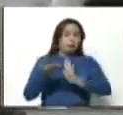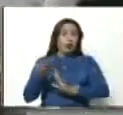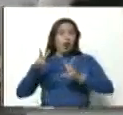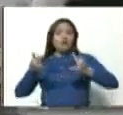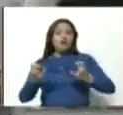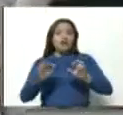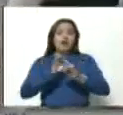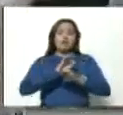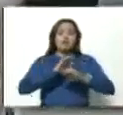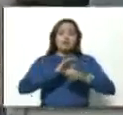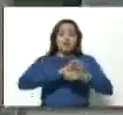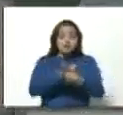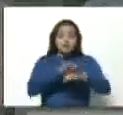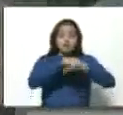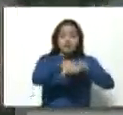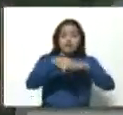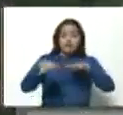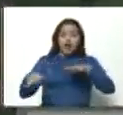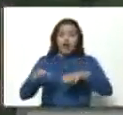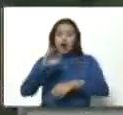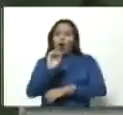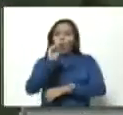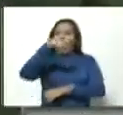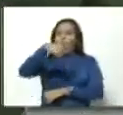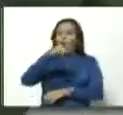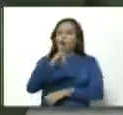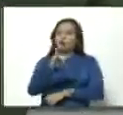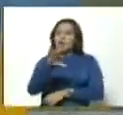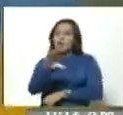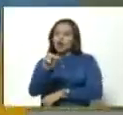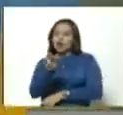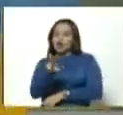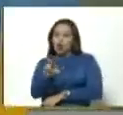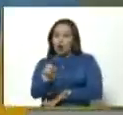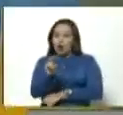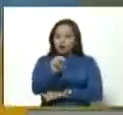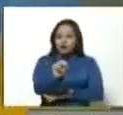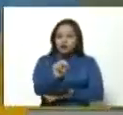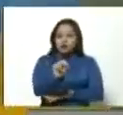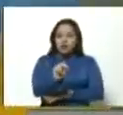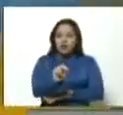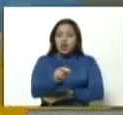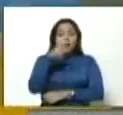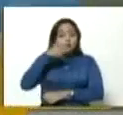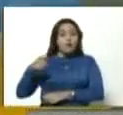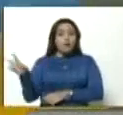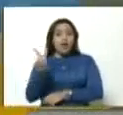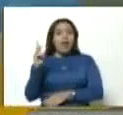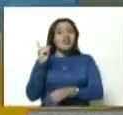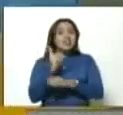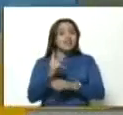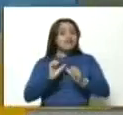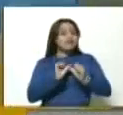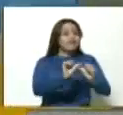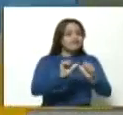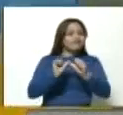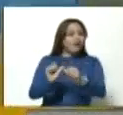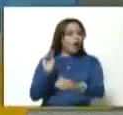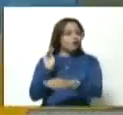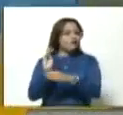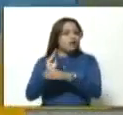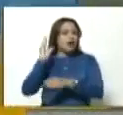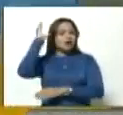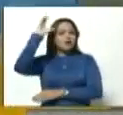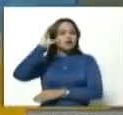variante Omicron, el pueblo venezolano está protegido y tenemos que seguir entrecuidándonos, porque también ha sido la conciencia de nuestro